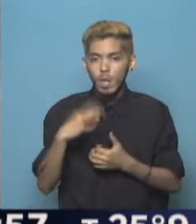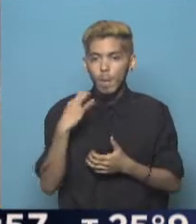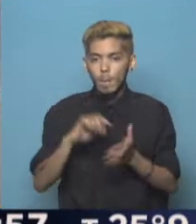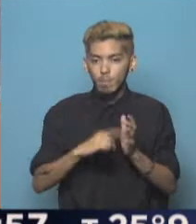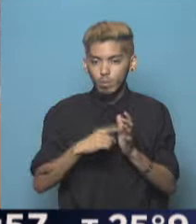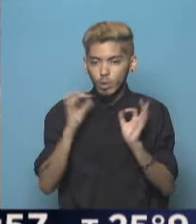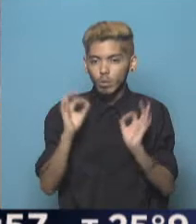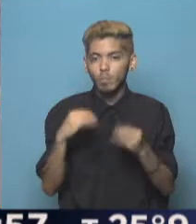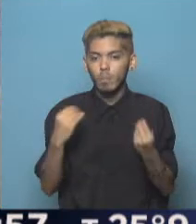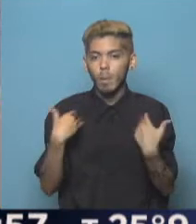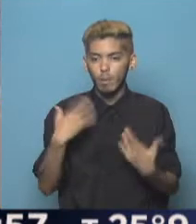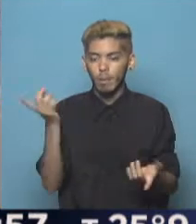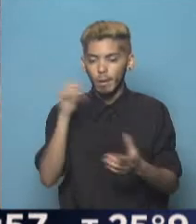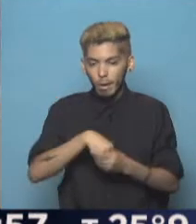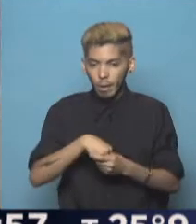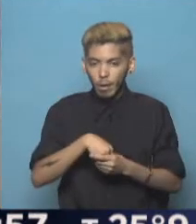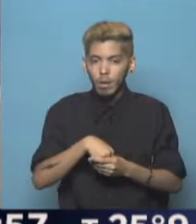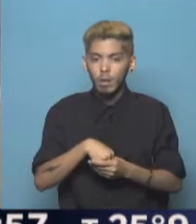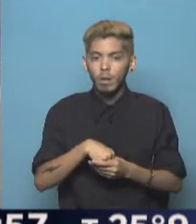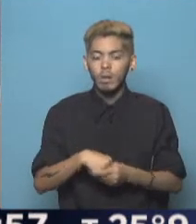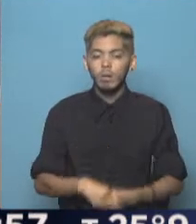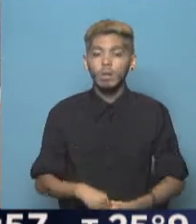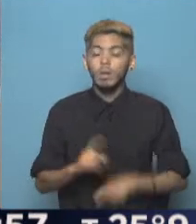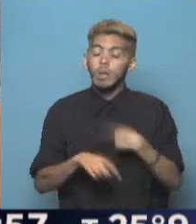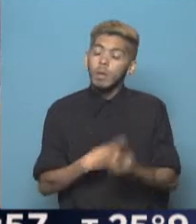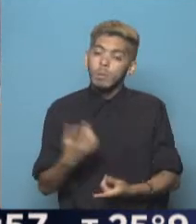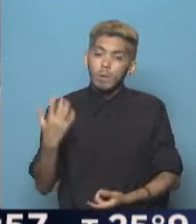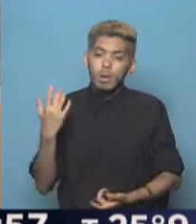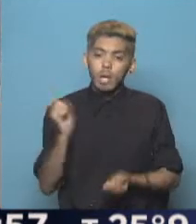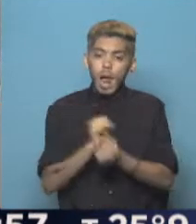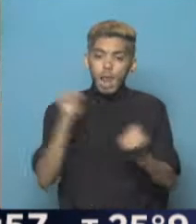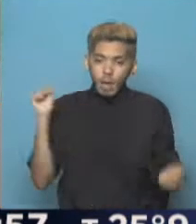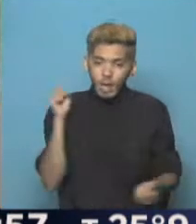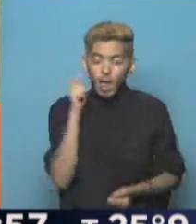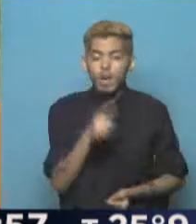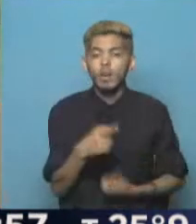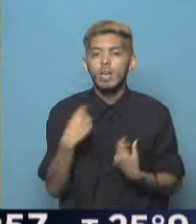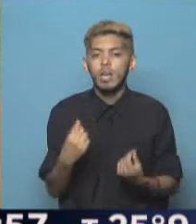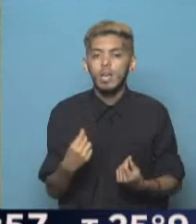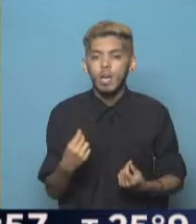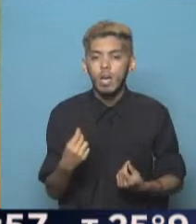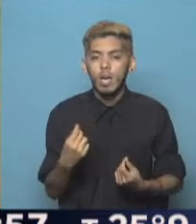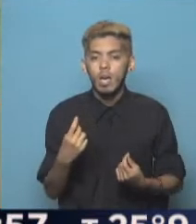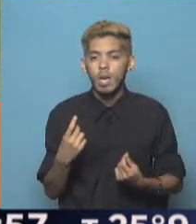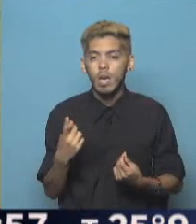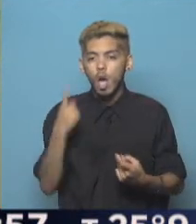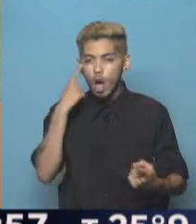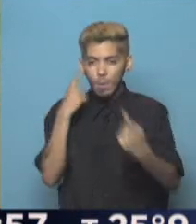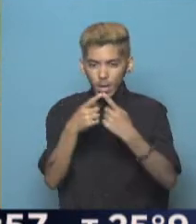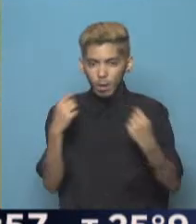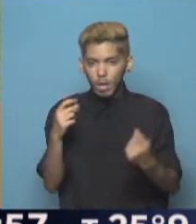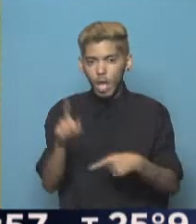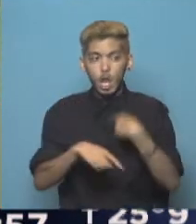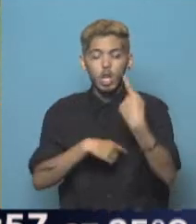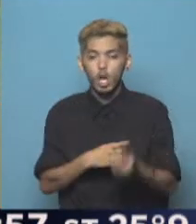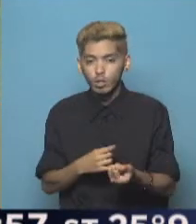para poder pelearlo. Y después la gloriosa Libertadores, que es el reto que nos habíamos puesto el otro semestre,